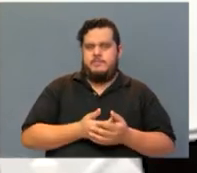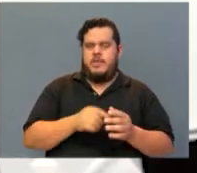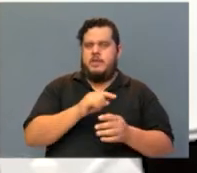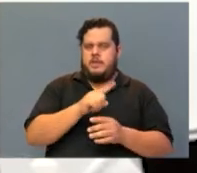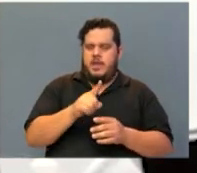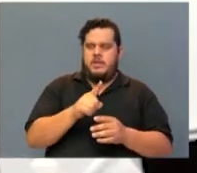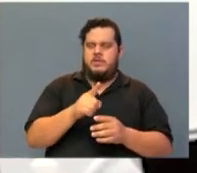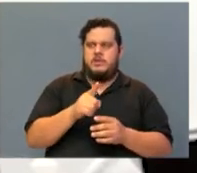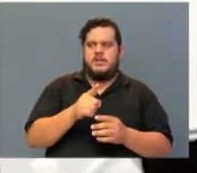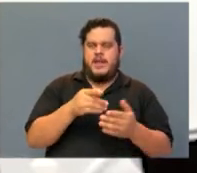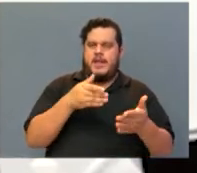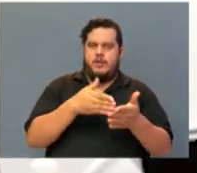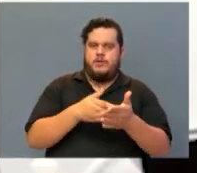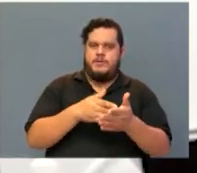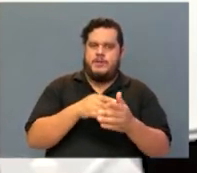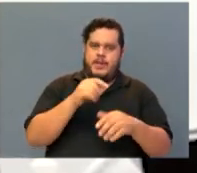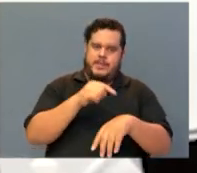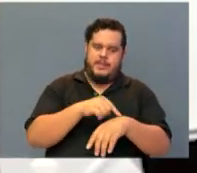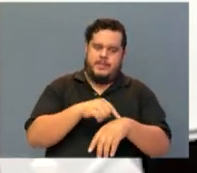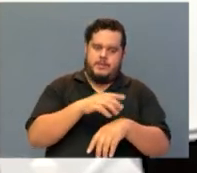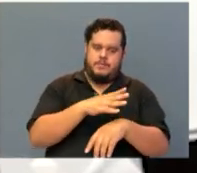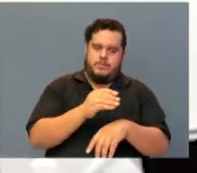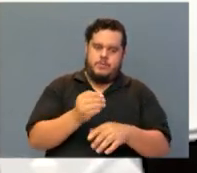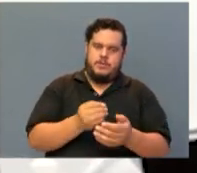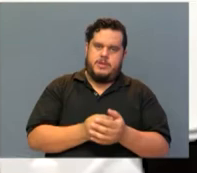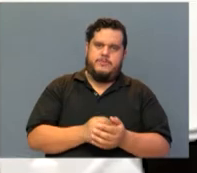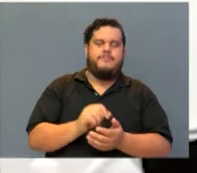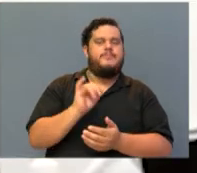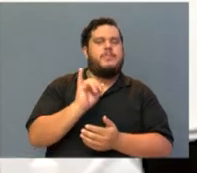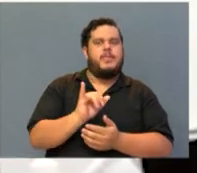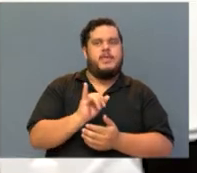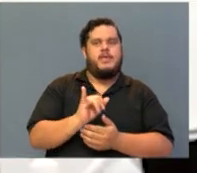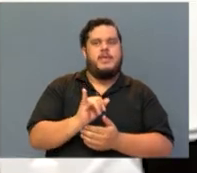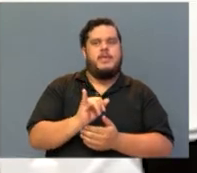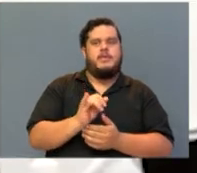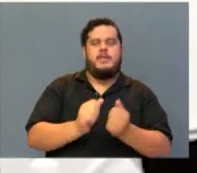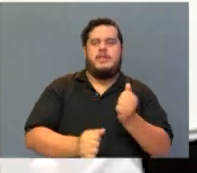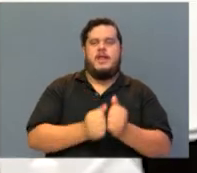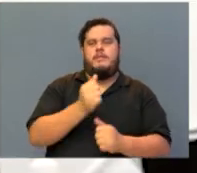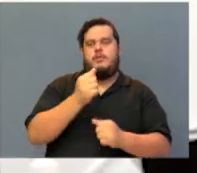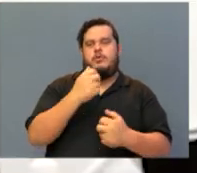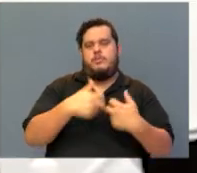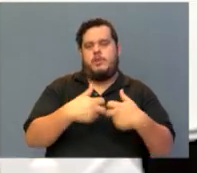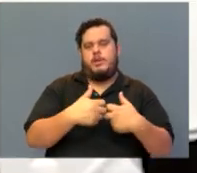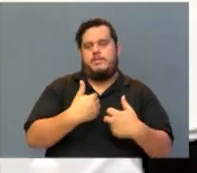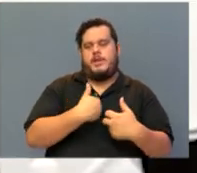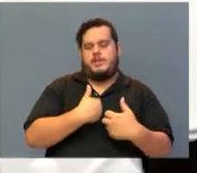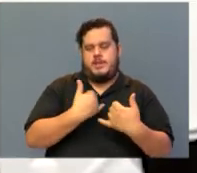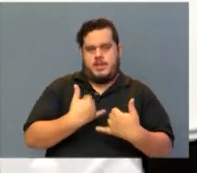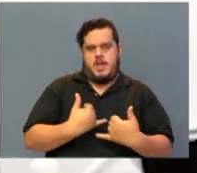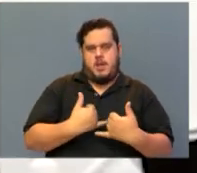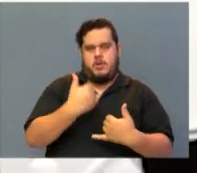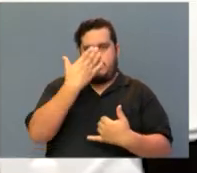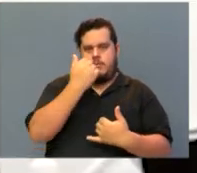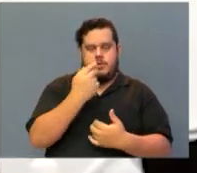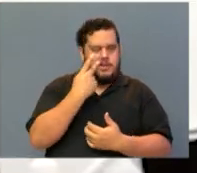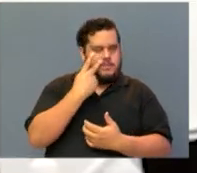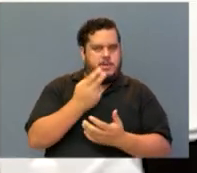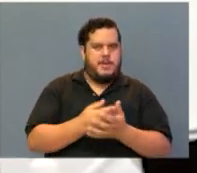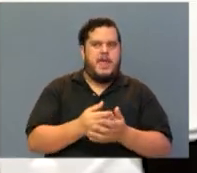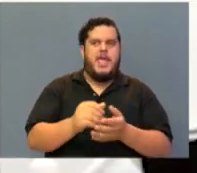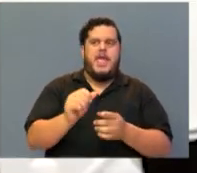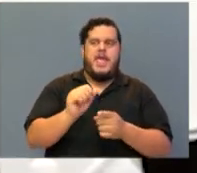están en contra de tiempo, y ese es el mayor problema que hay ahora, porque, a ver,